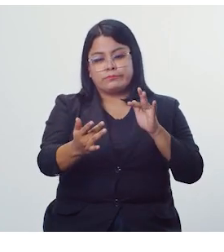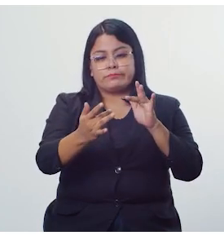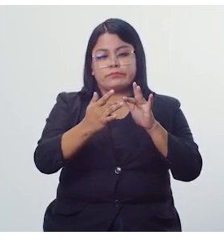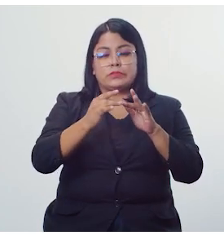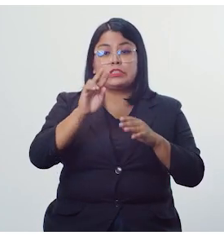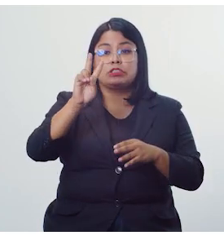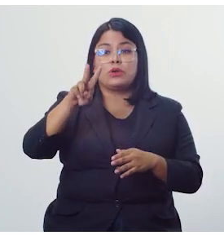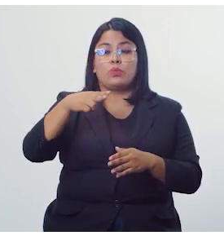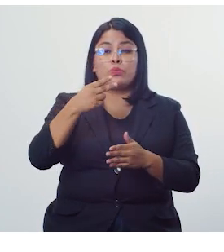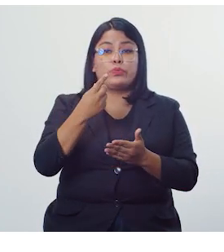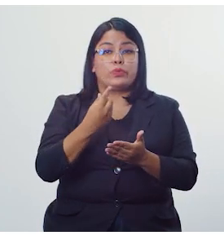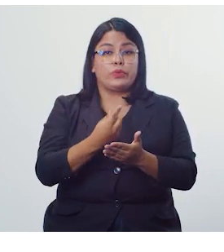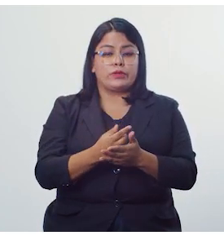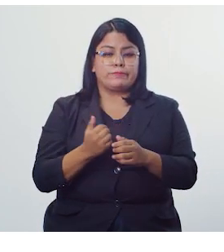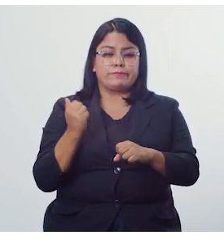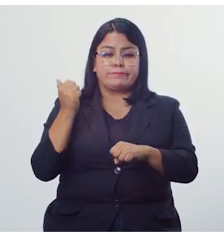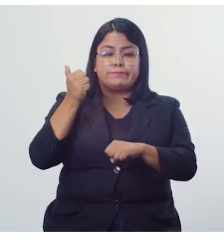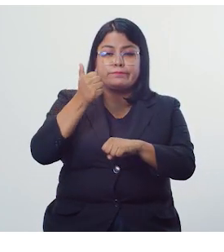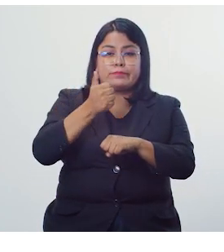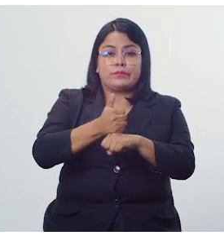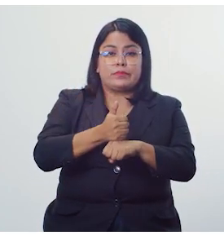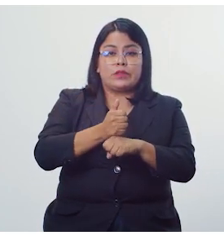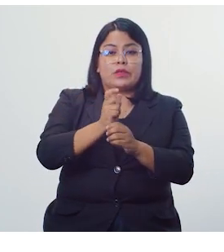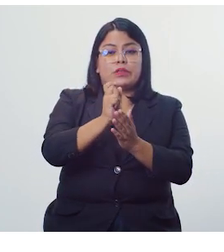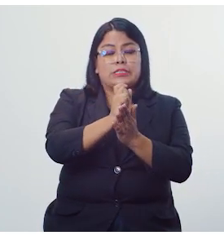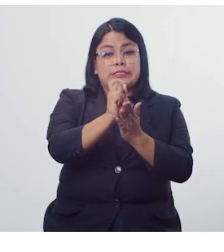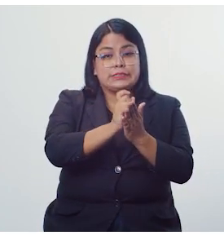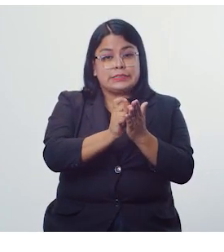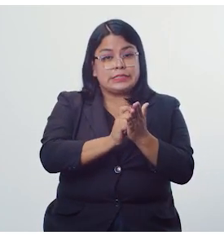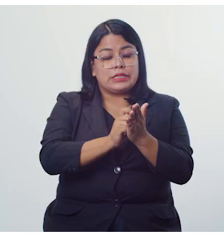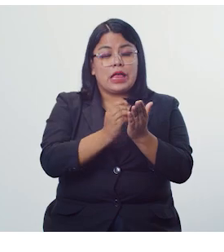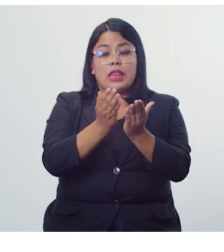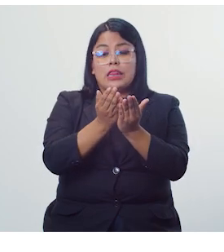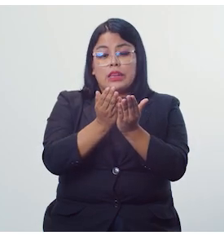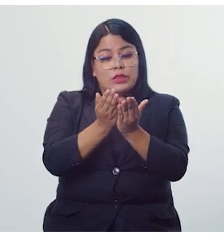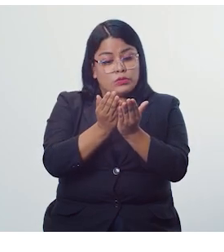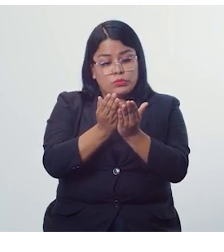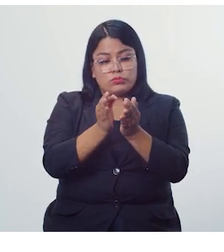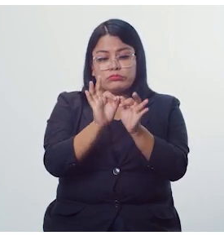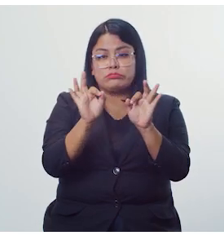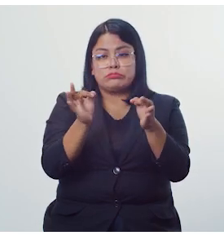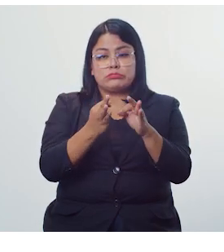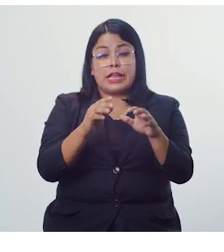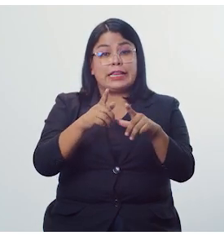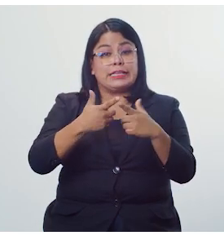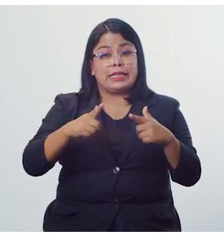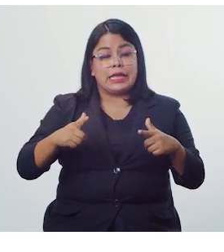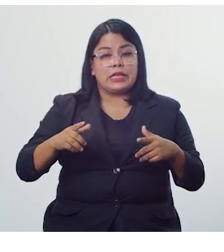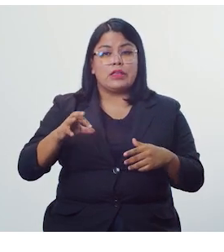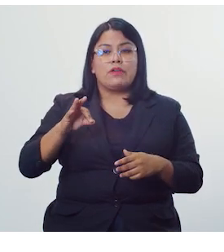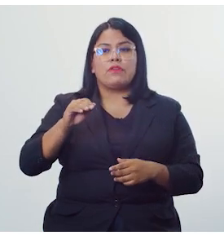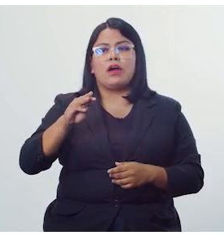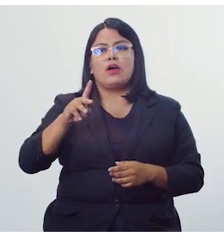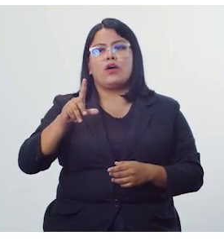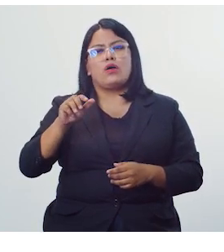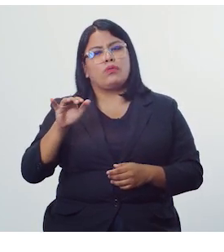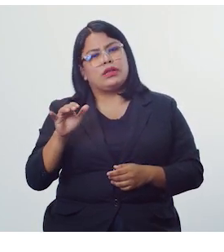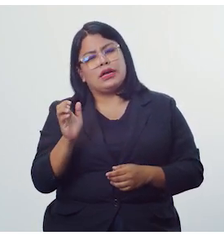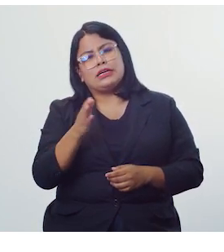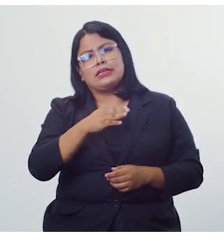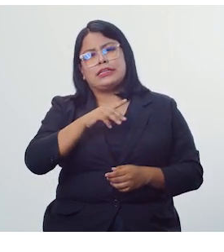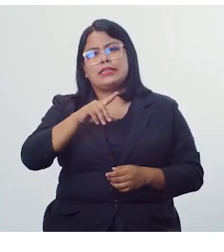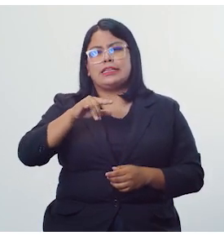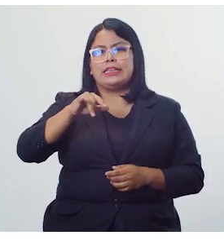conectar con el segundo grado, consolidación del código escrito, lectura de textos literarios, fábulas,